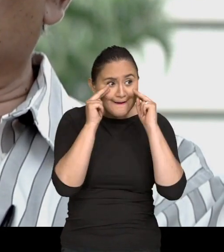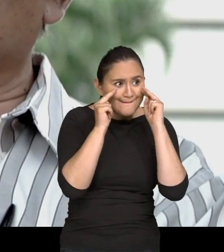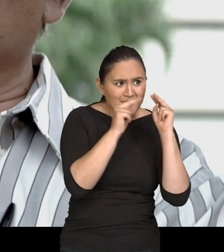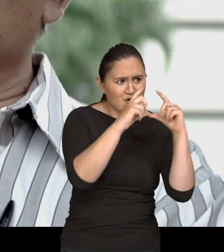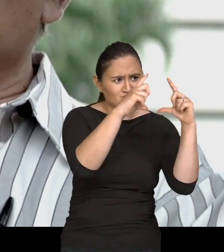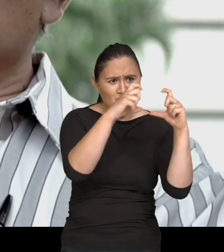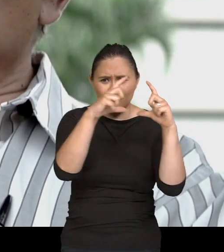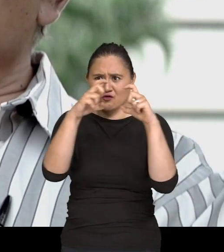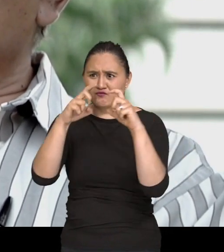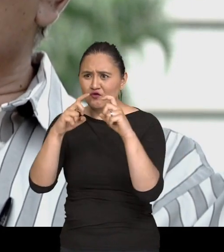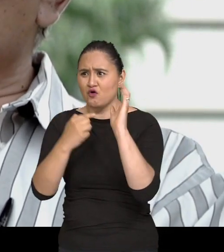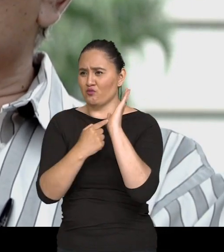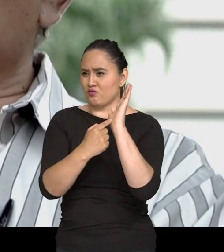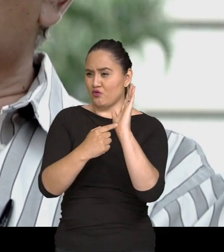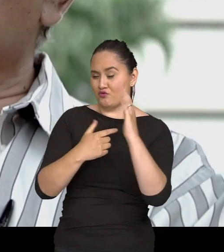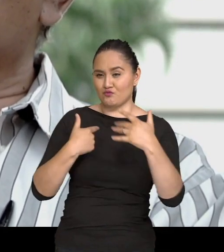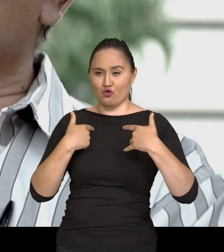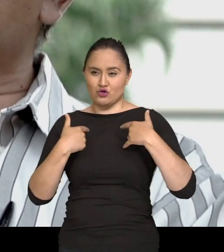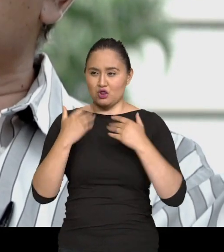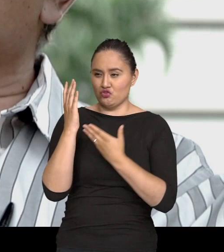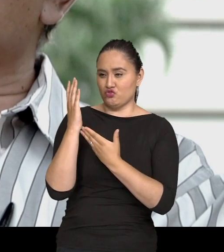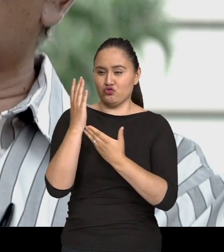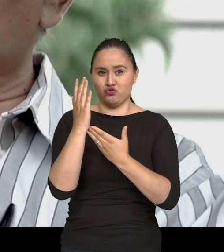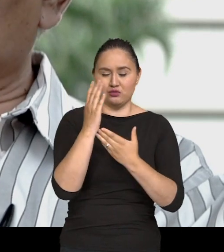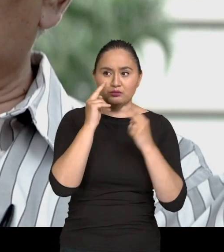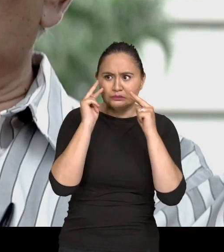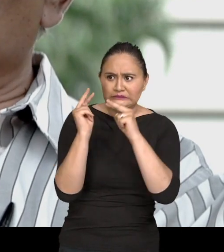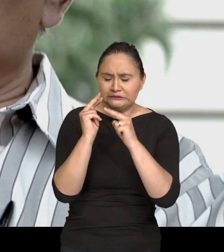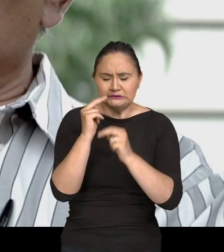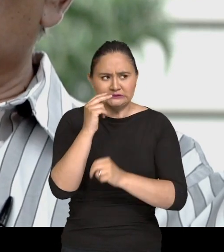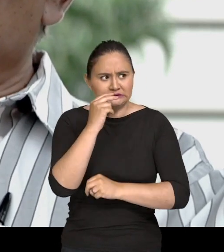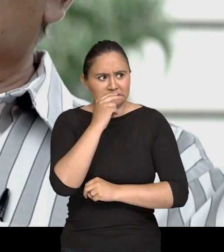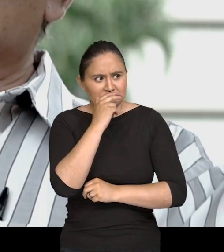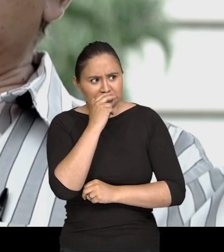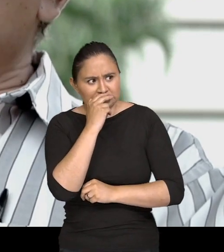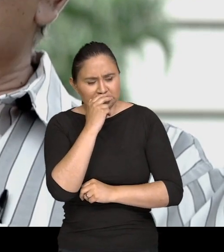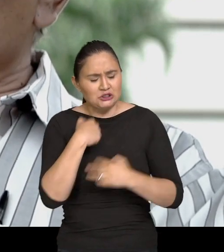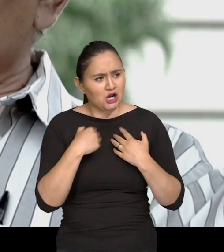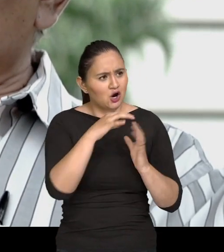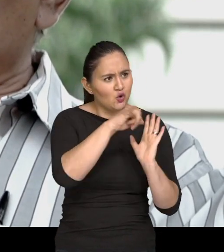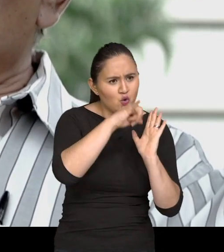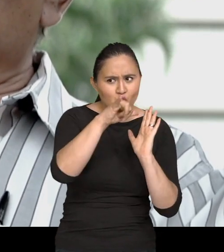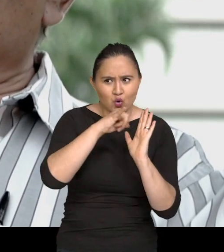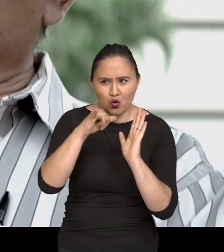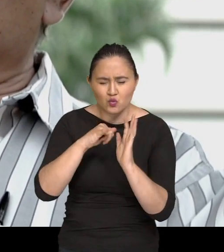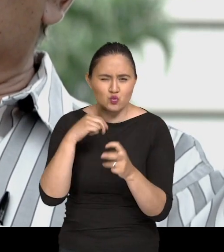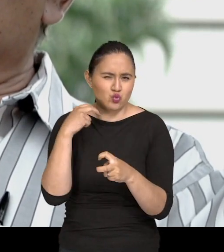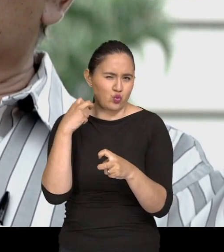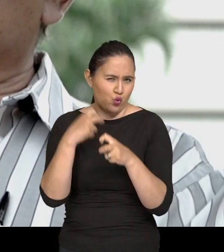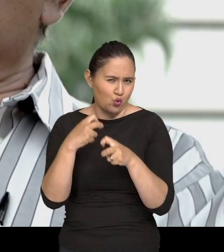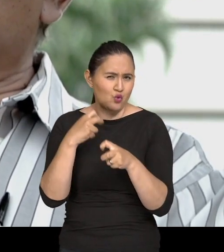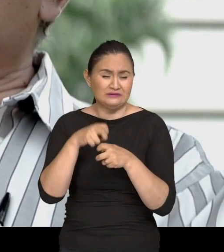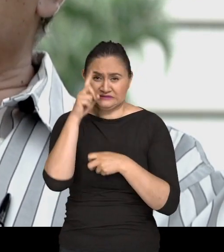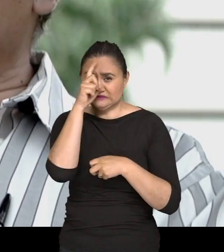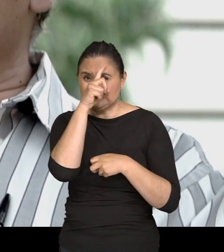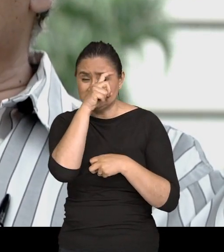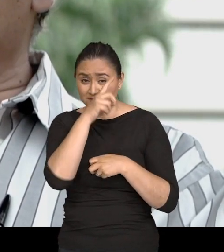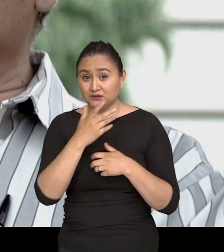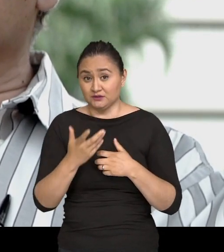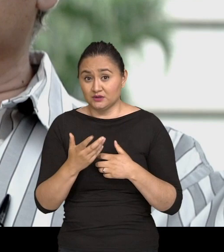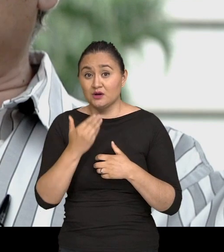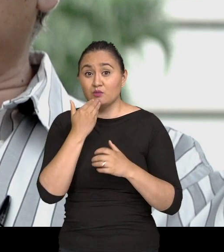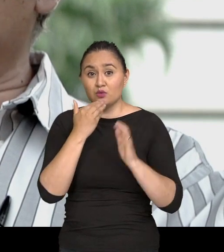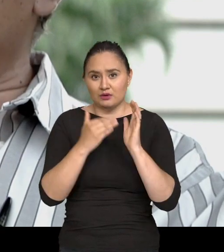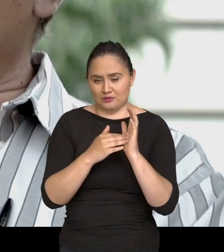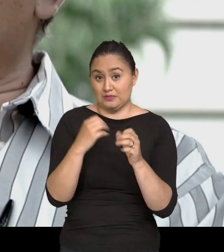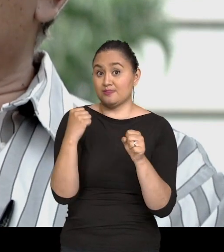nuestra sociedad yo diría que son unos ideales demasiado exigentes tanto así que tienen que pasar por